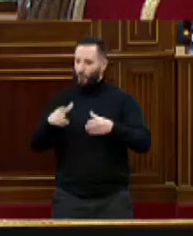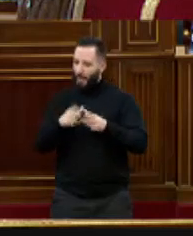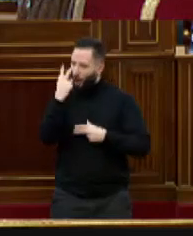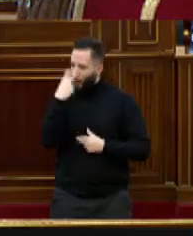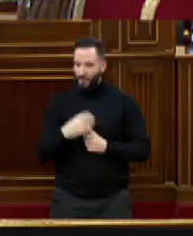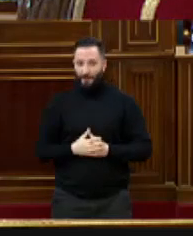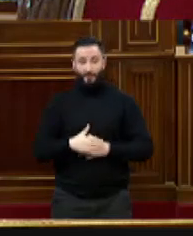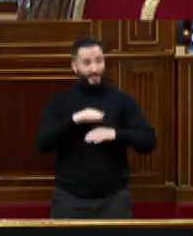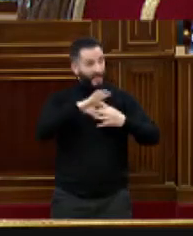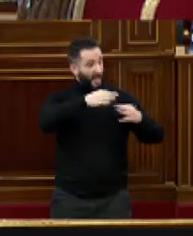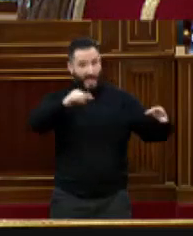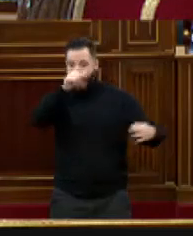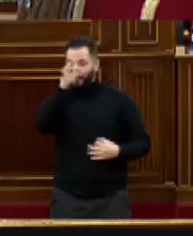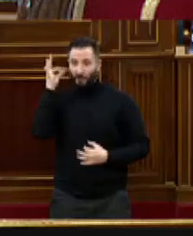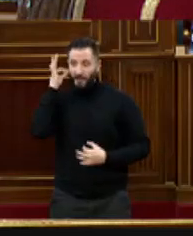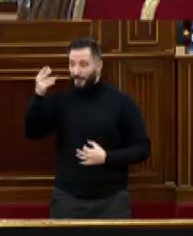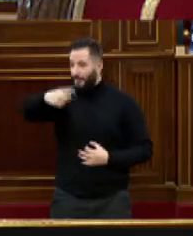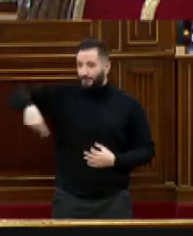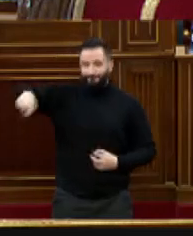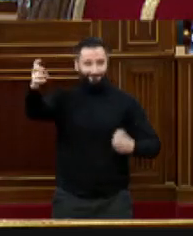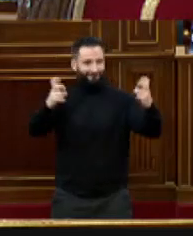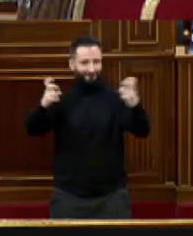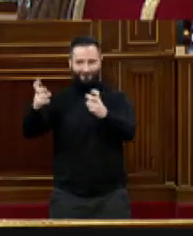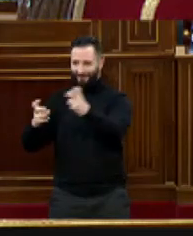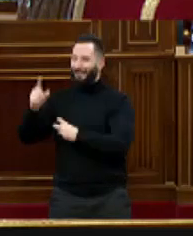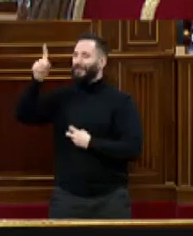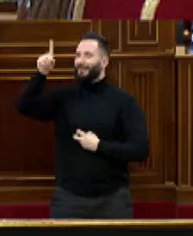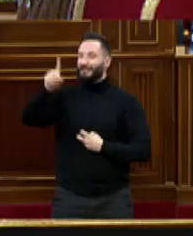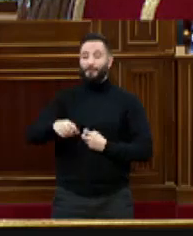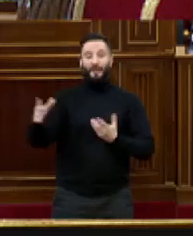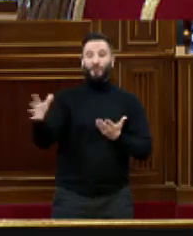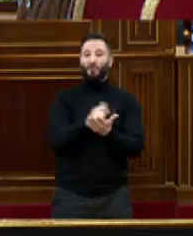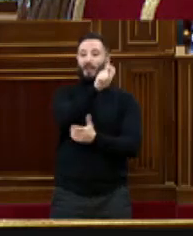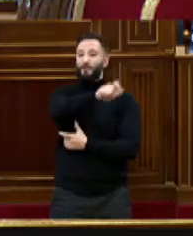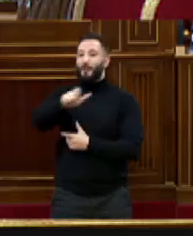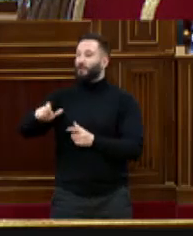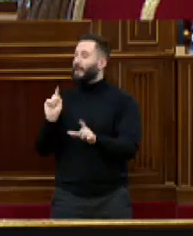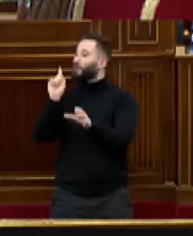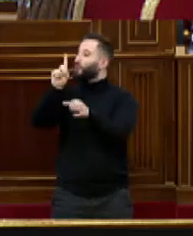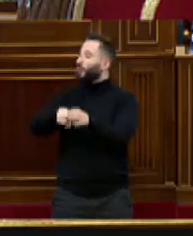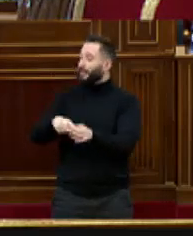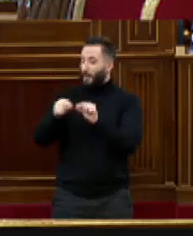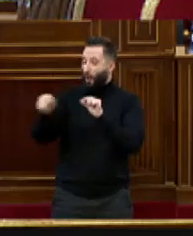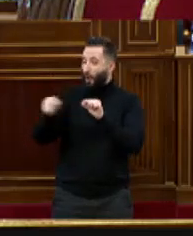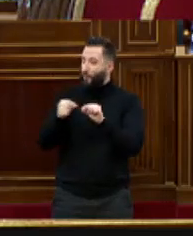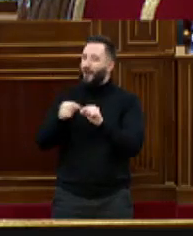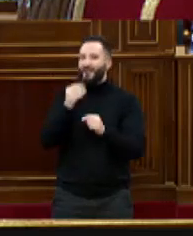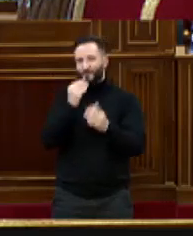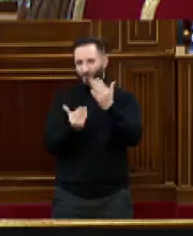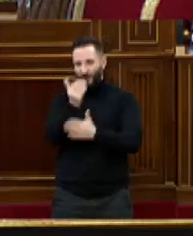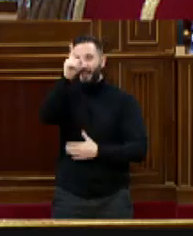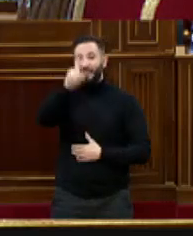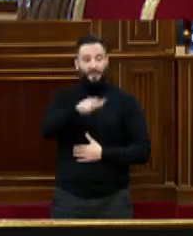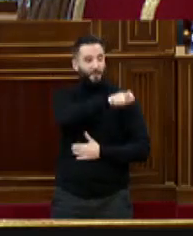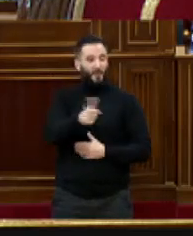amigos amigas presentes aquellos y aquellas que están conectadas saludo también a los